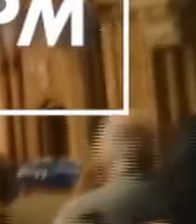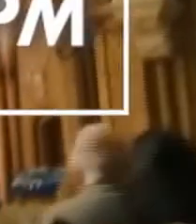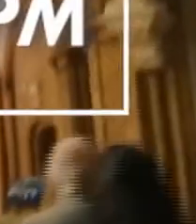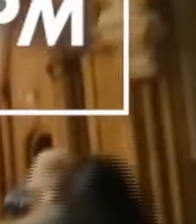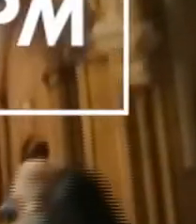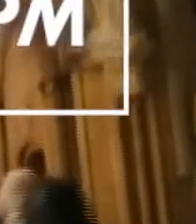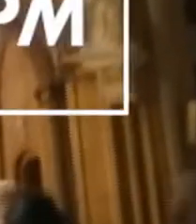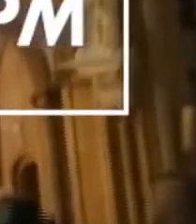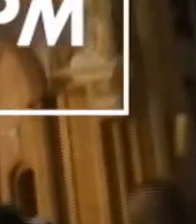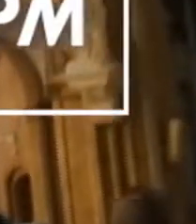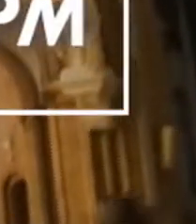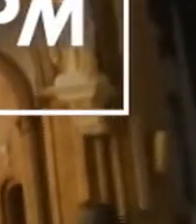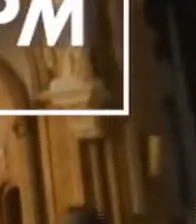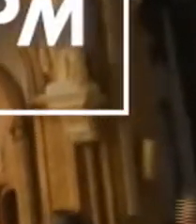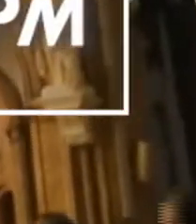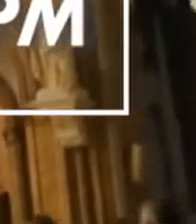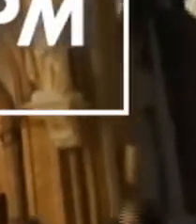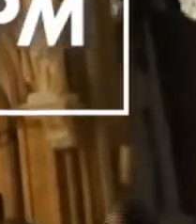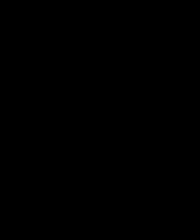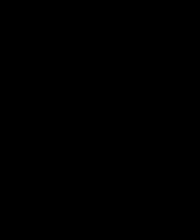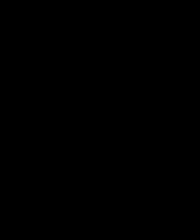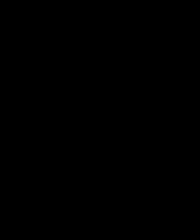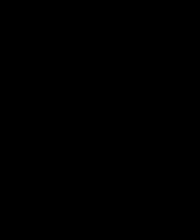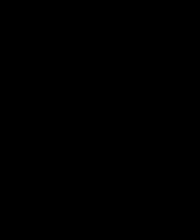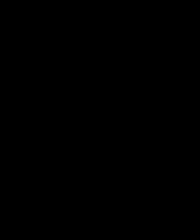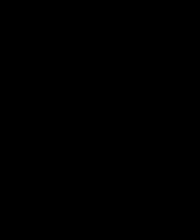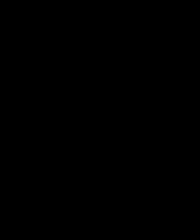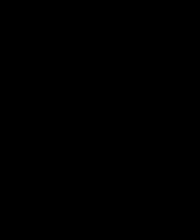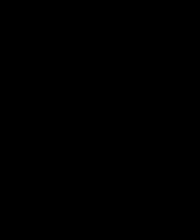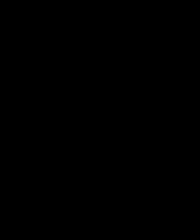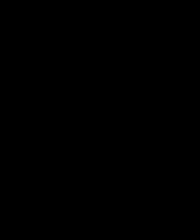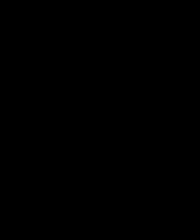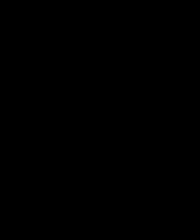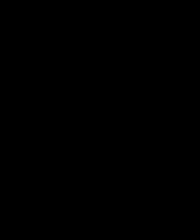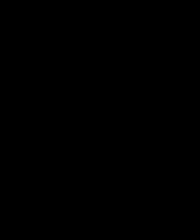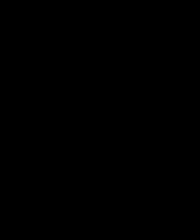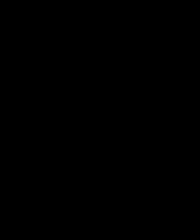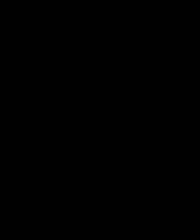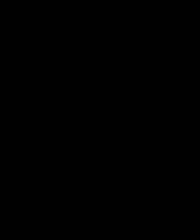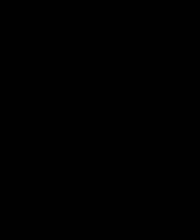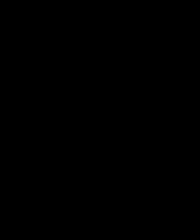En 13, Costa Rica Televisión.